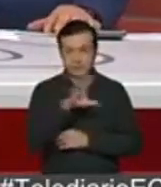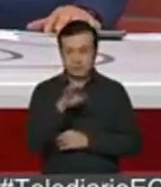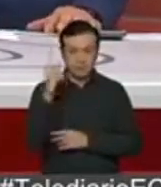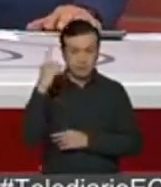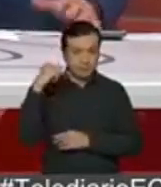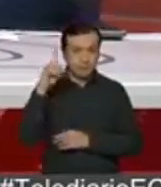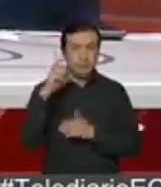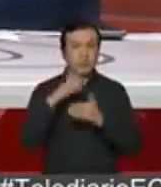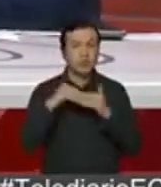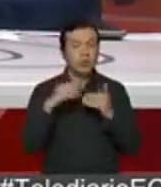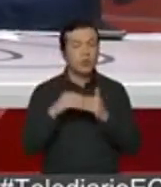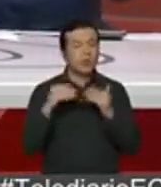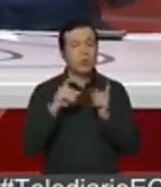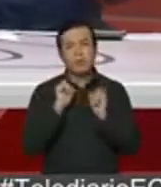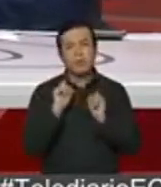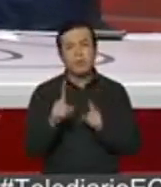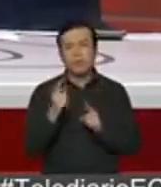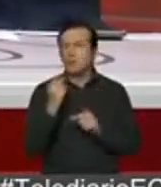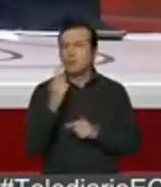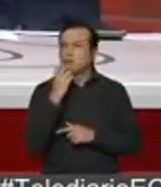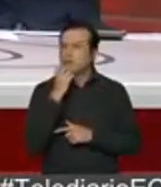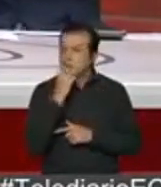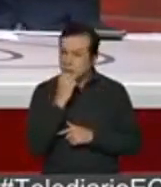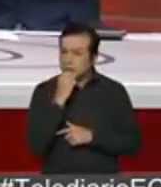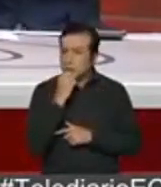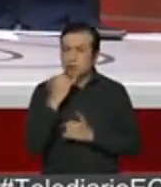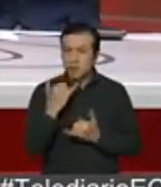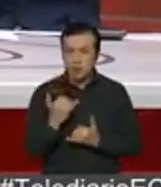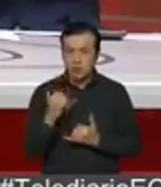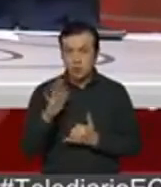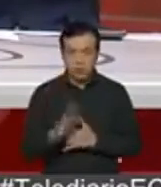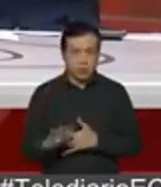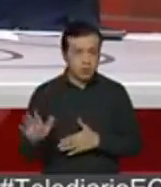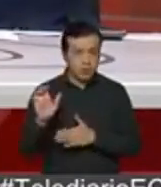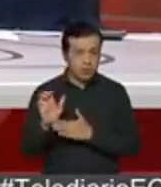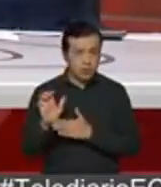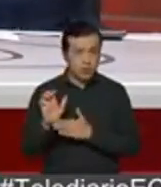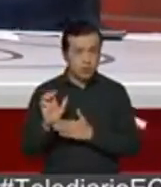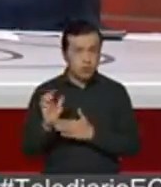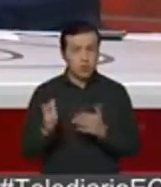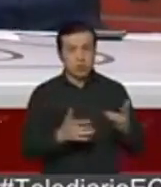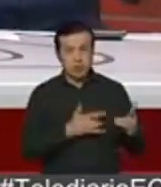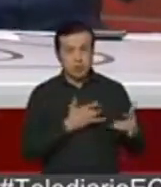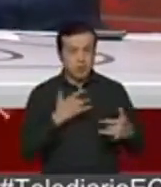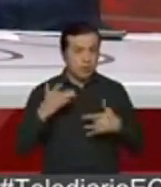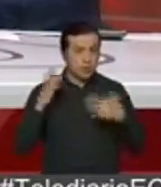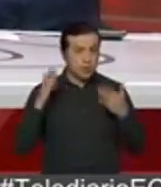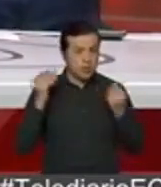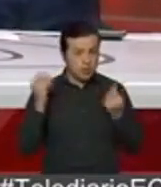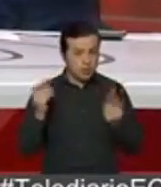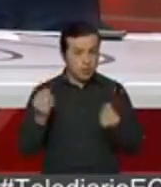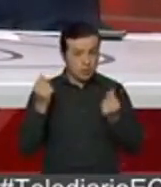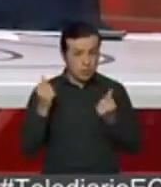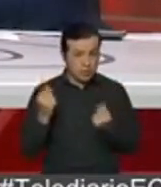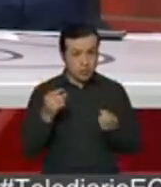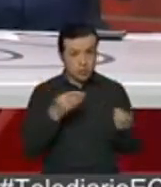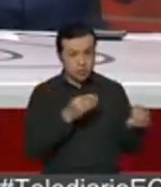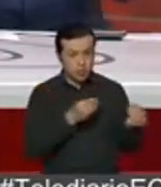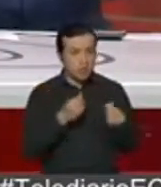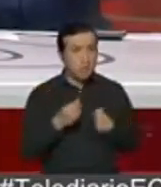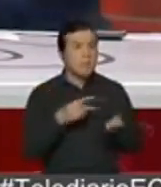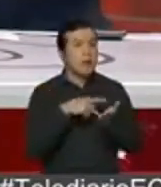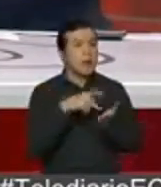de dólares. Este ahorro que está enfrentando ahora el país, ¿cómo debería reorientar esos recursos económicos? ¿Cuál debería ser